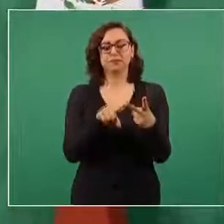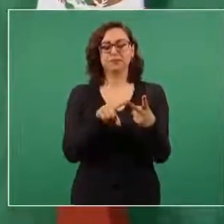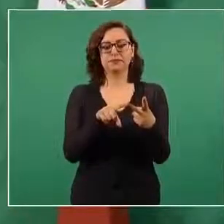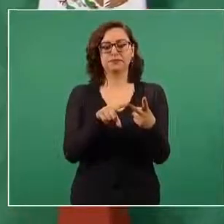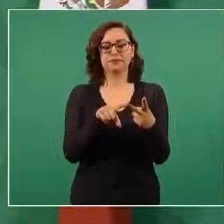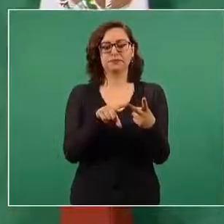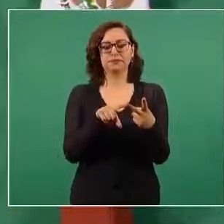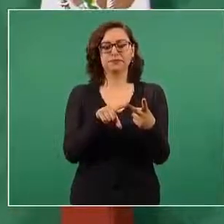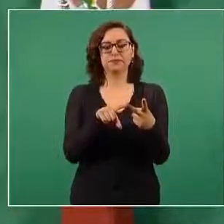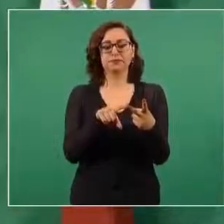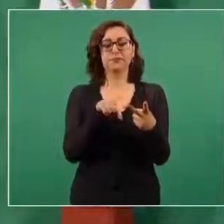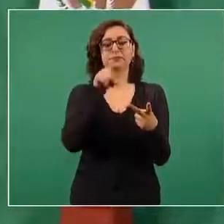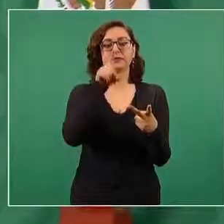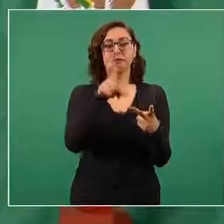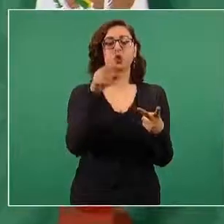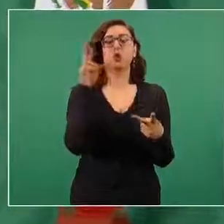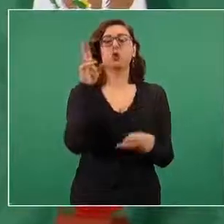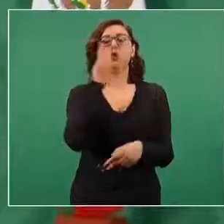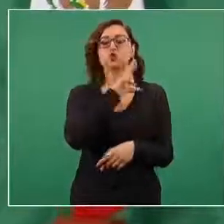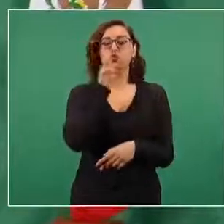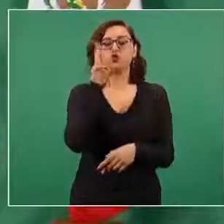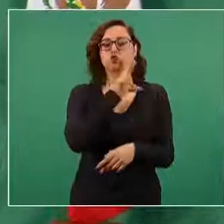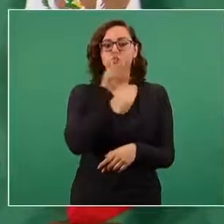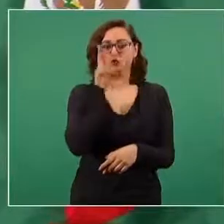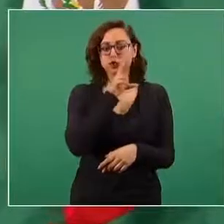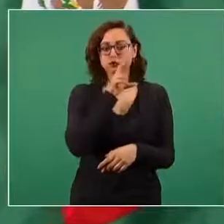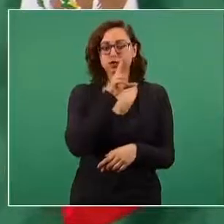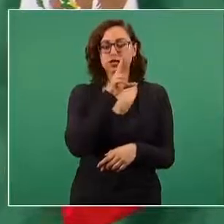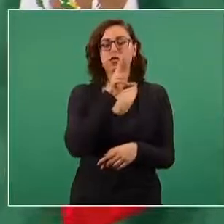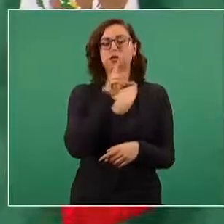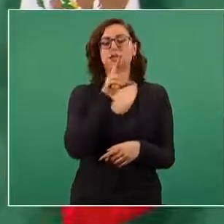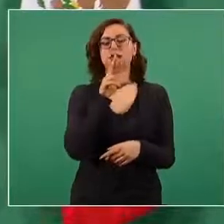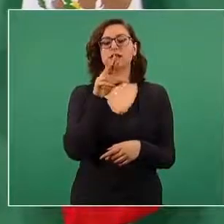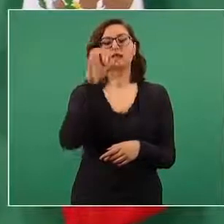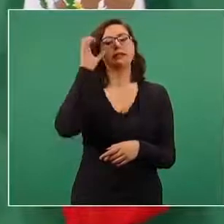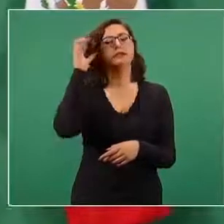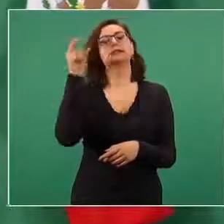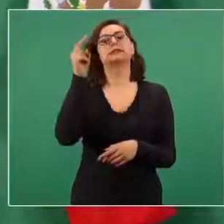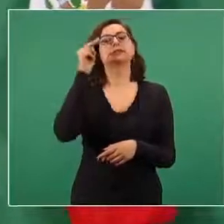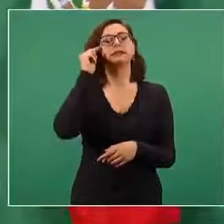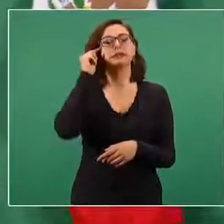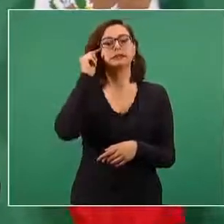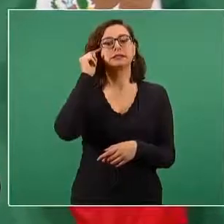del gobierno de Rusia, del gobierno de China,